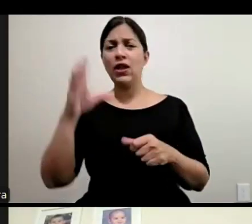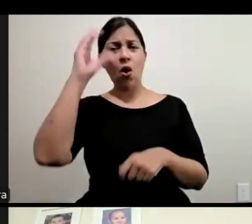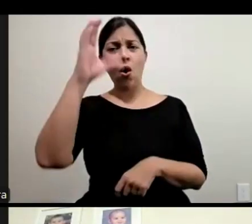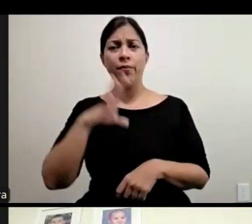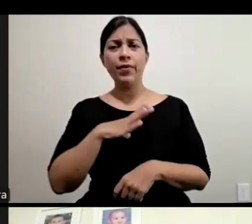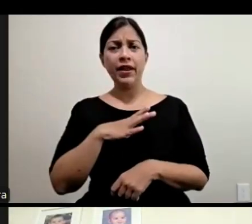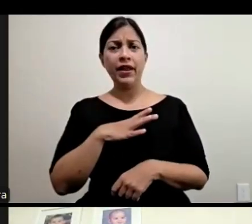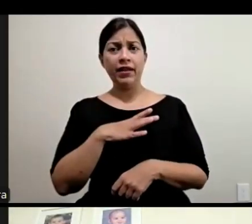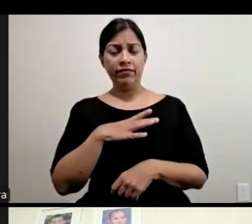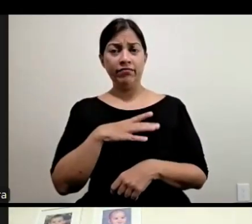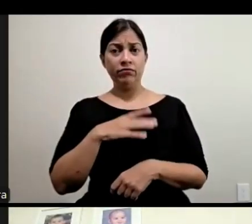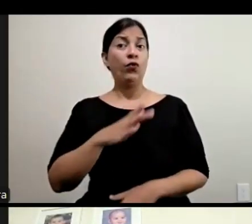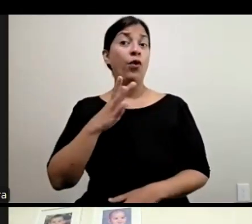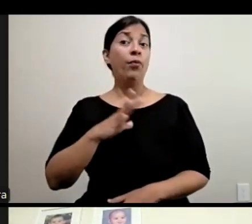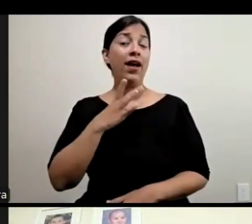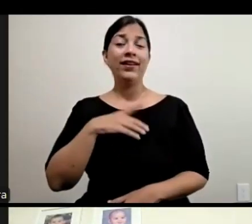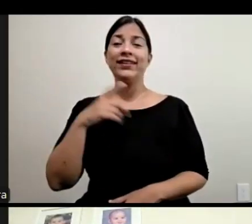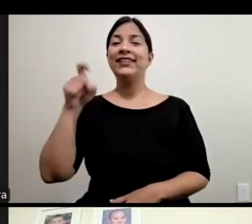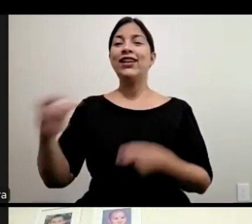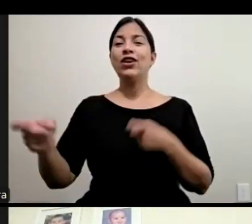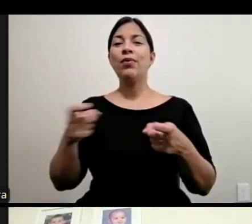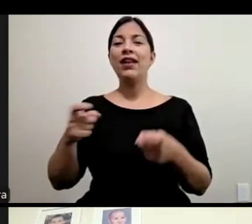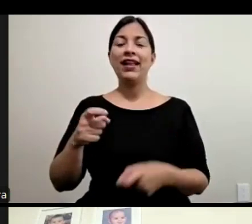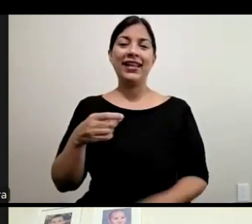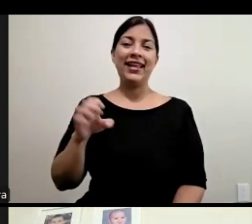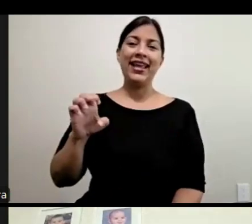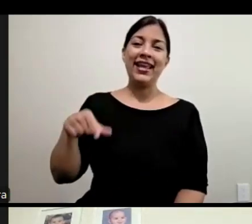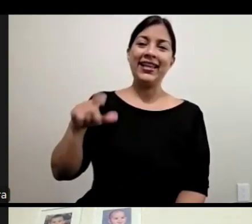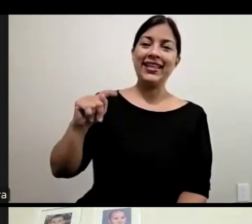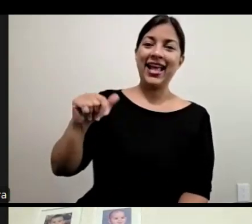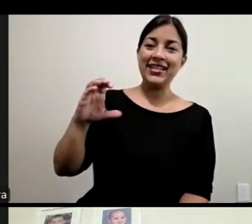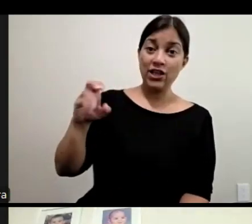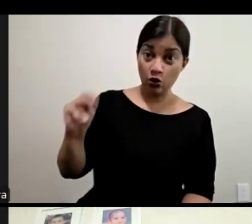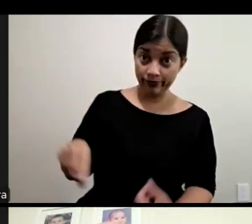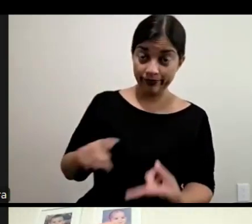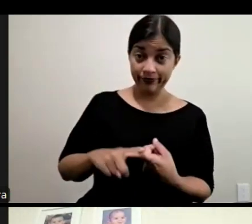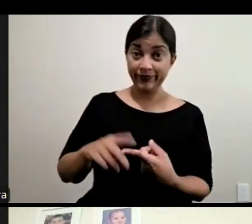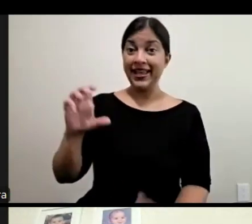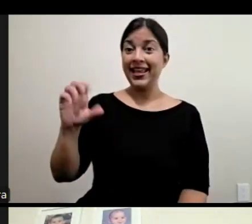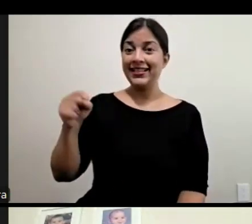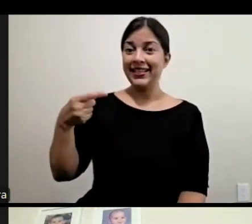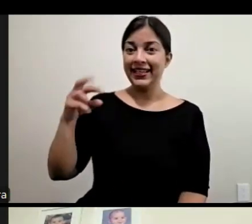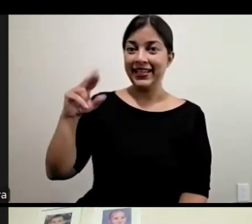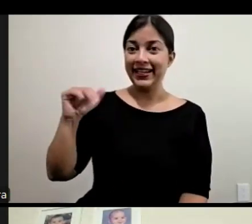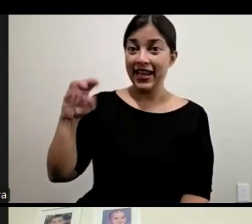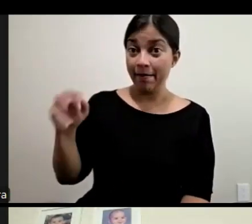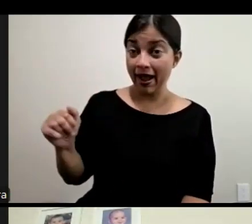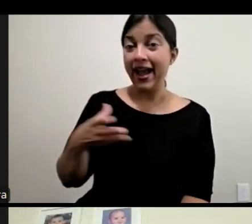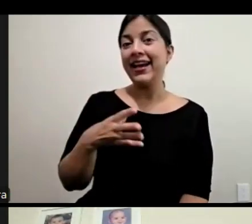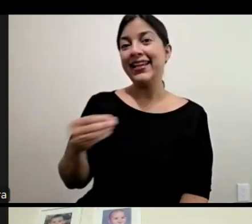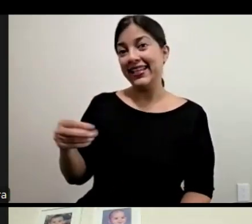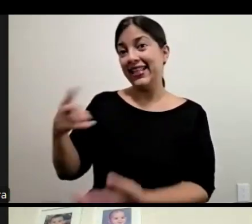eran? La equitación, la esgrima y la danza. Sí. Y la esgrima y la danza están totalmente ligadas, porque de